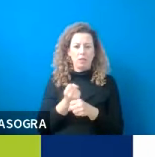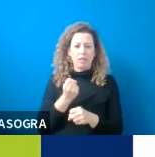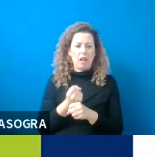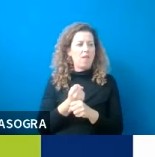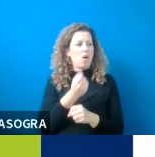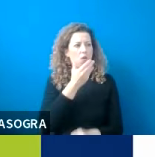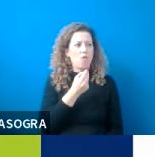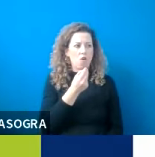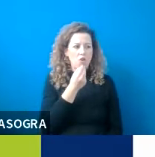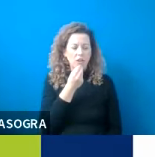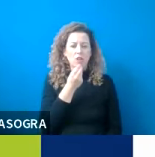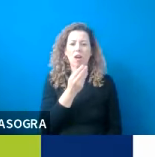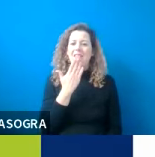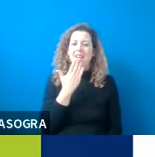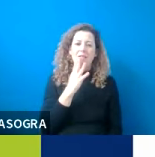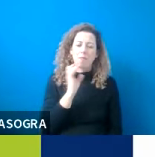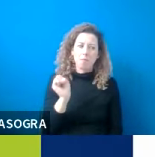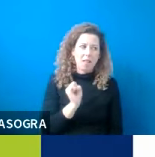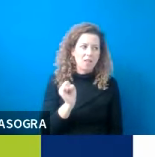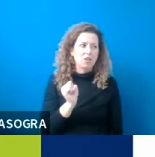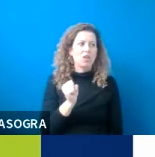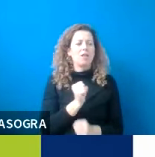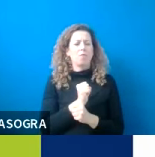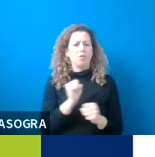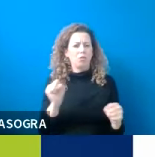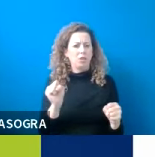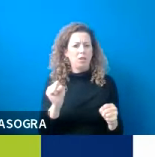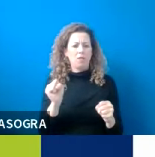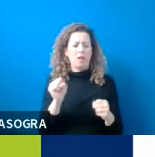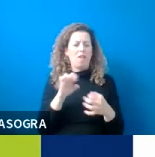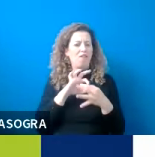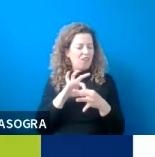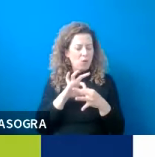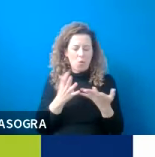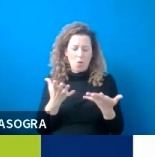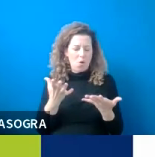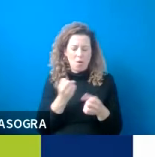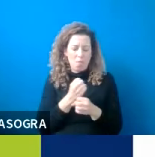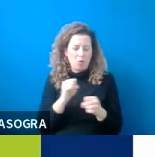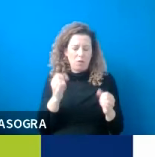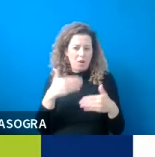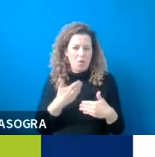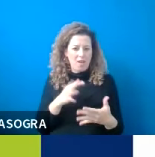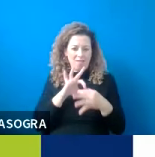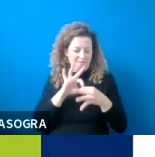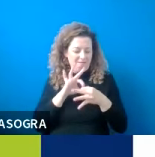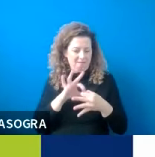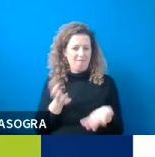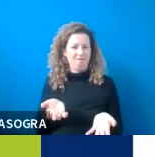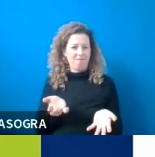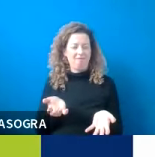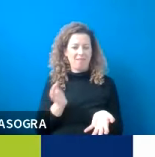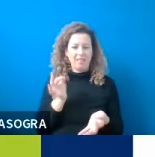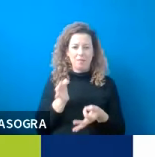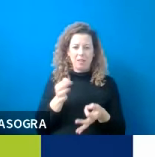bonito, es una edad preciosa, es imposible no hacer un vínculo con un pequeñito. Y luego, por supuesto,